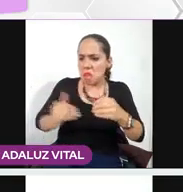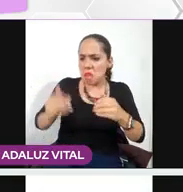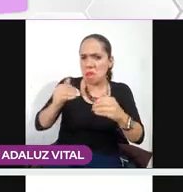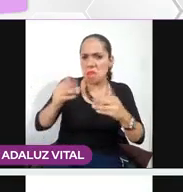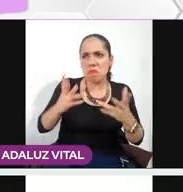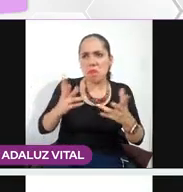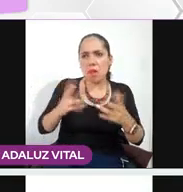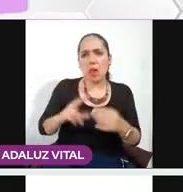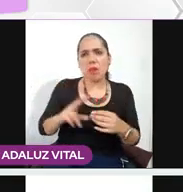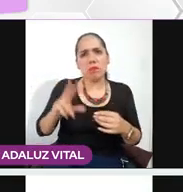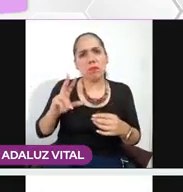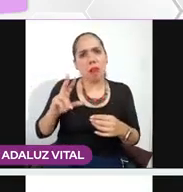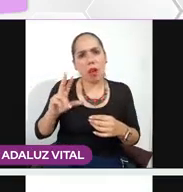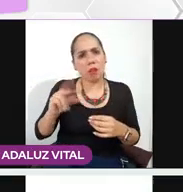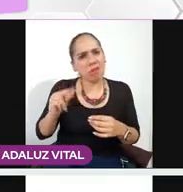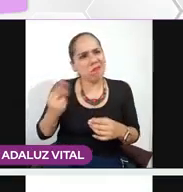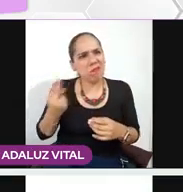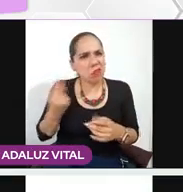ser, pero